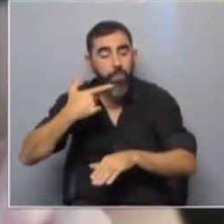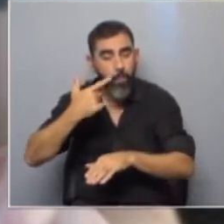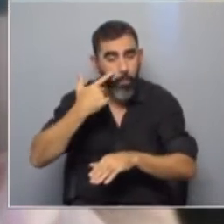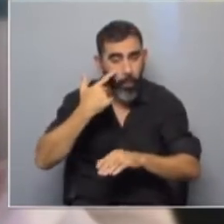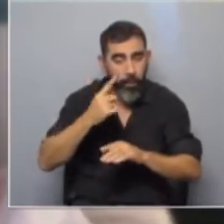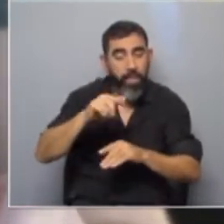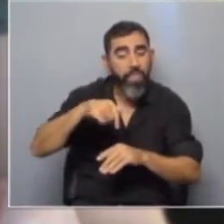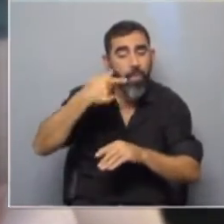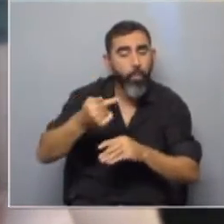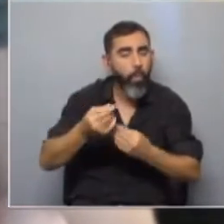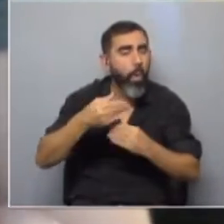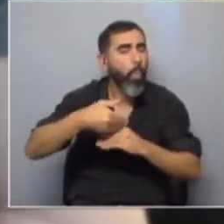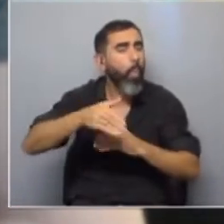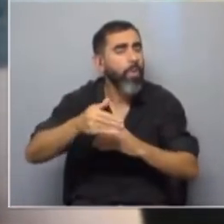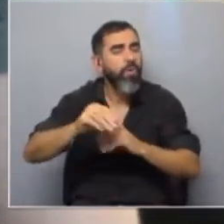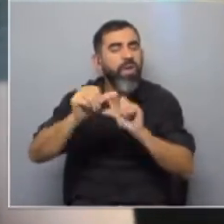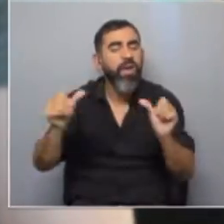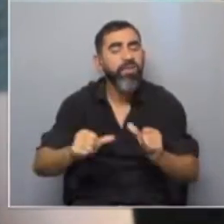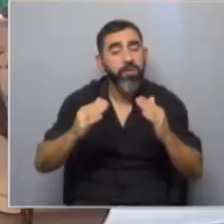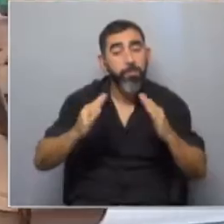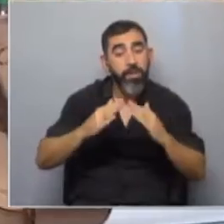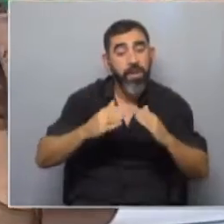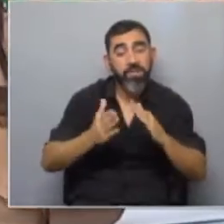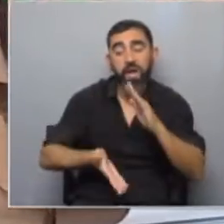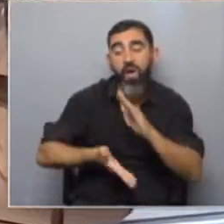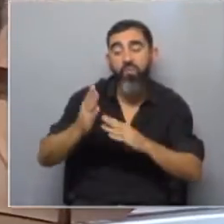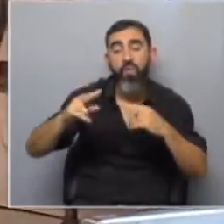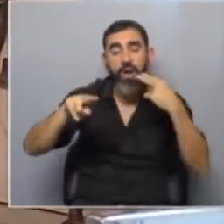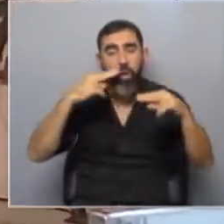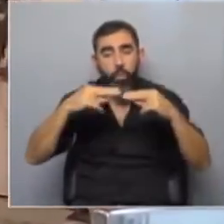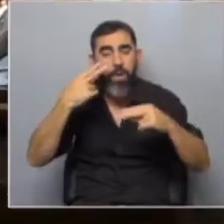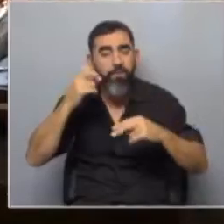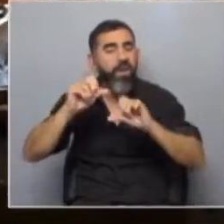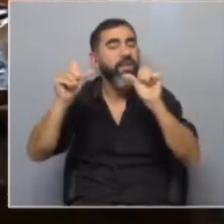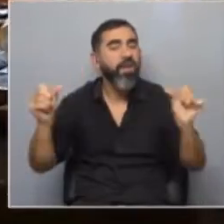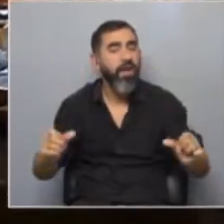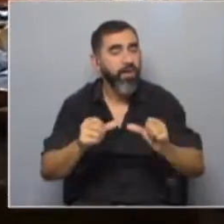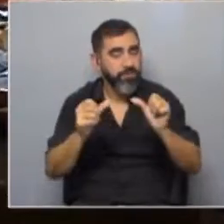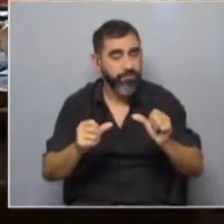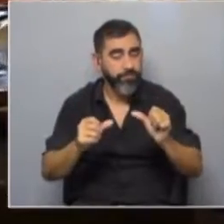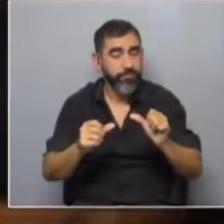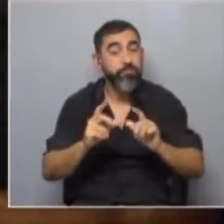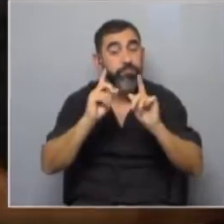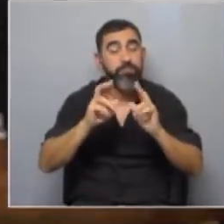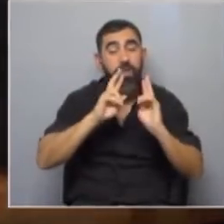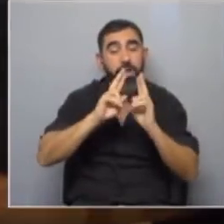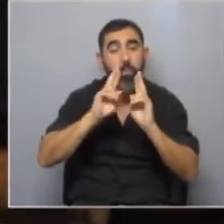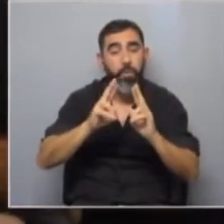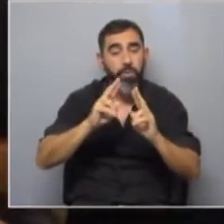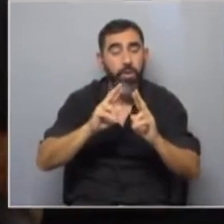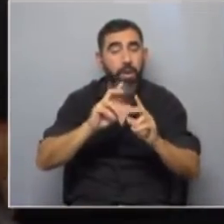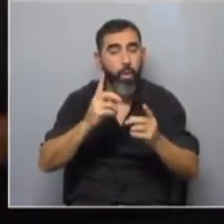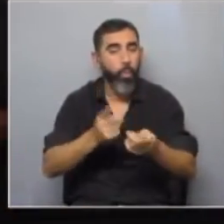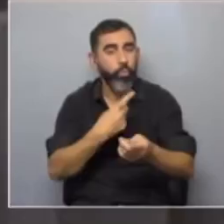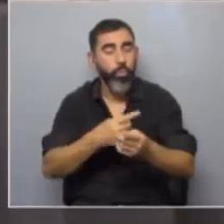agrega después, ¿no? ¿Qué hace en su casa? ¿Qué hace cuando sale a comer afuera? Ese tipo de preguntas y en realidad se respondían con frecuencia.